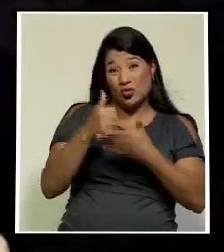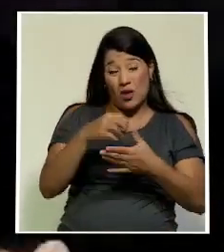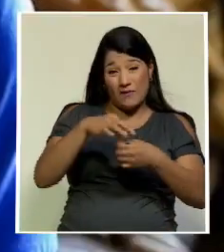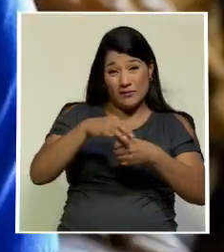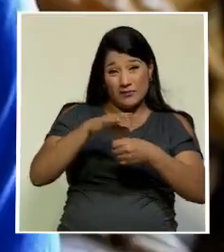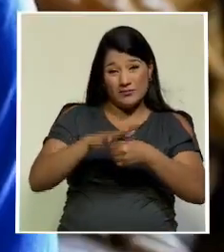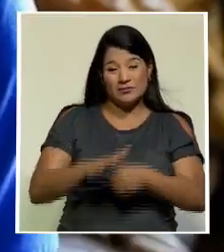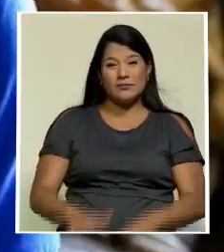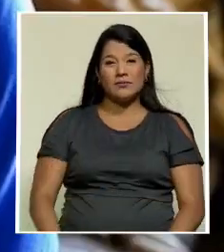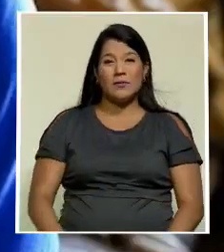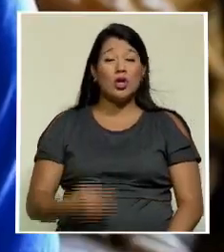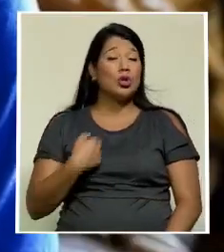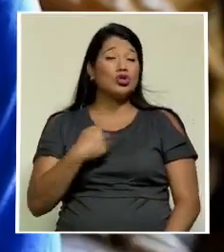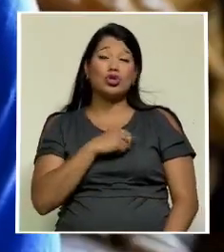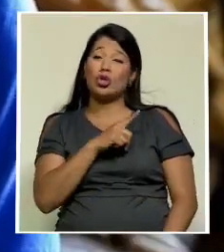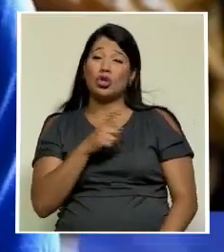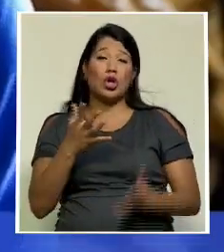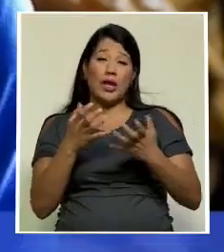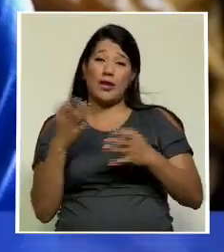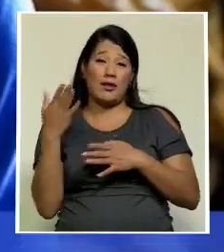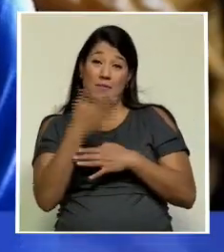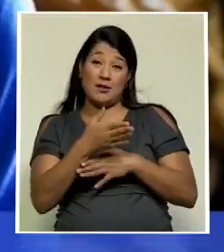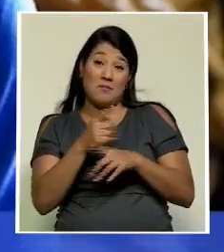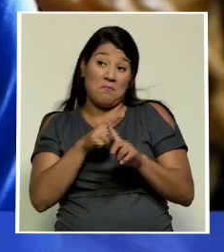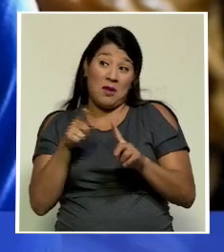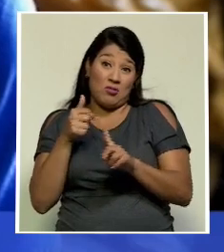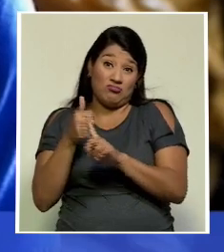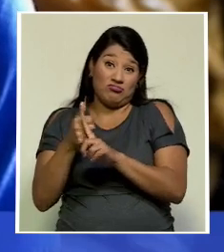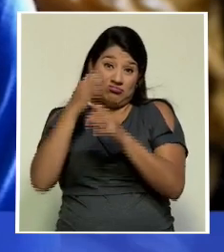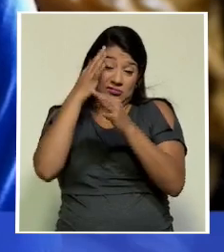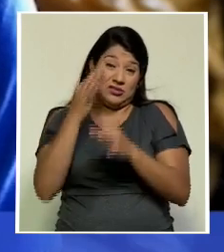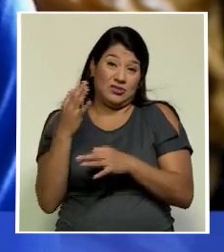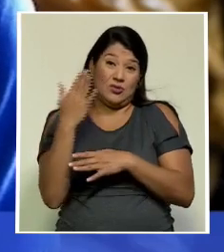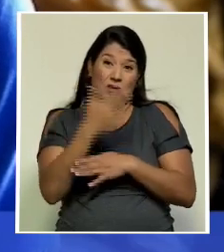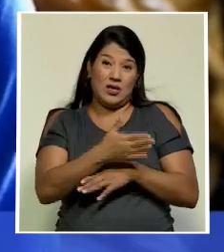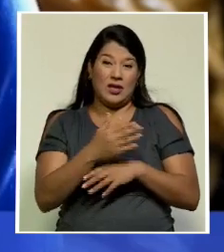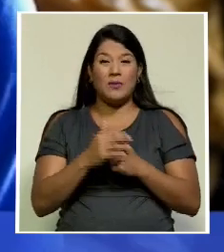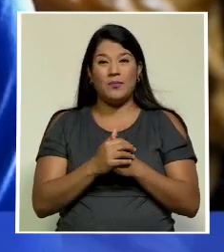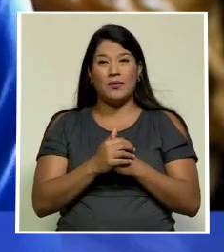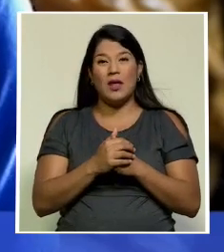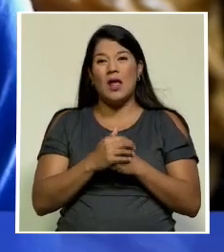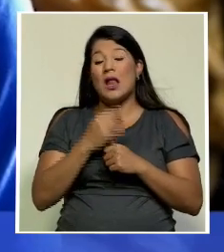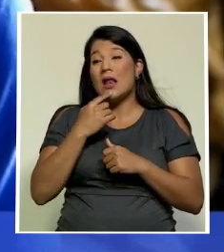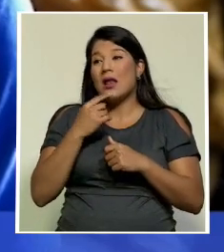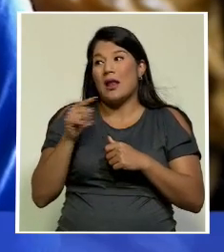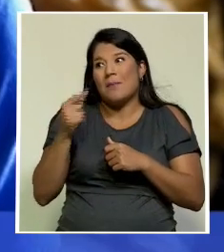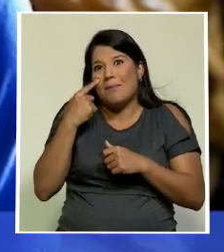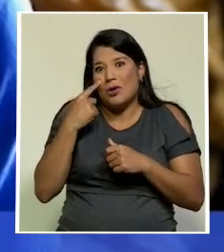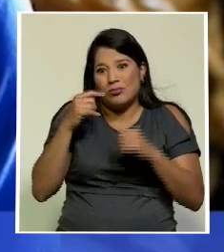queríamos mandarlo, pero como él decidió irse, se fue. Y el mismo que nos dio que nos quedamos sin nave, pero se fue.